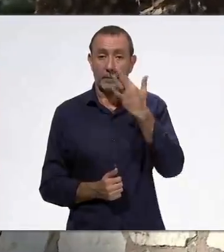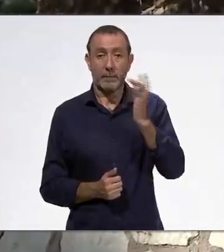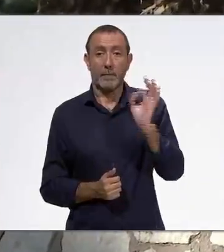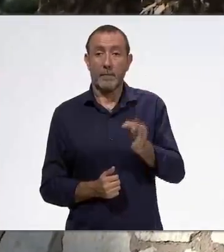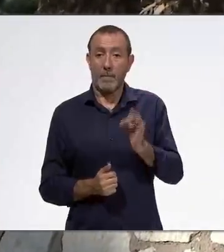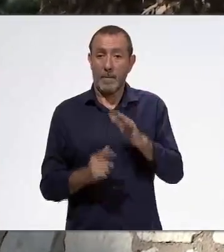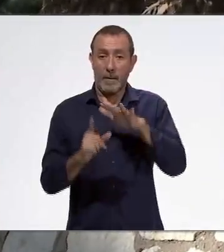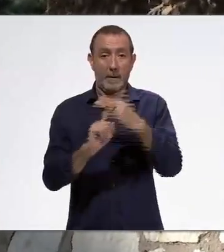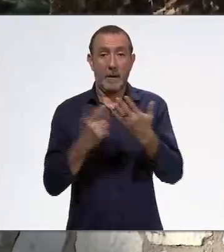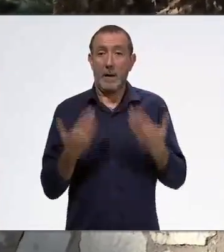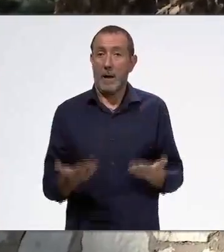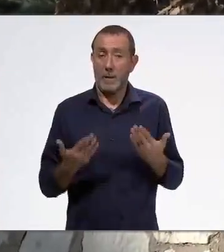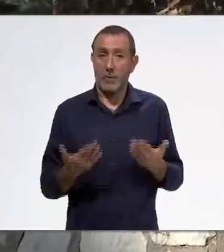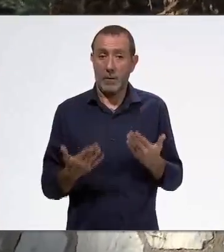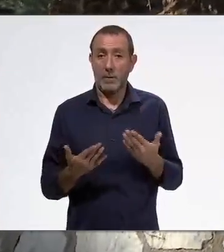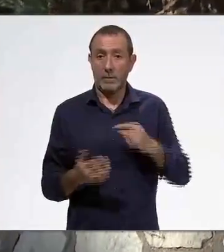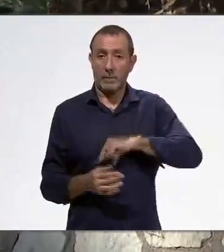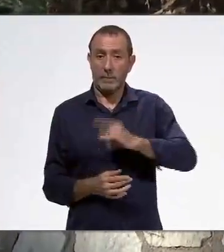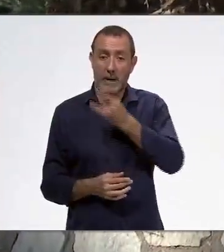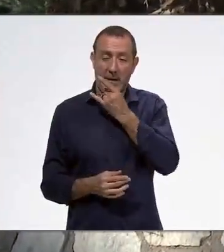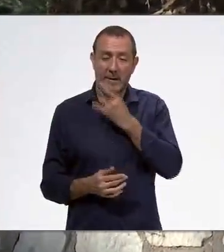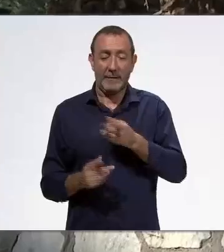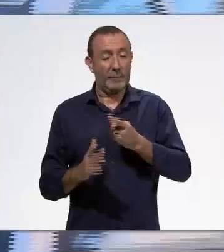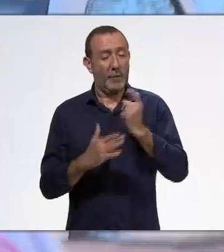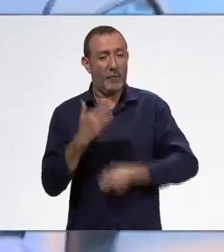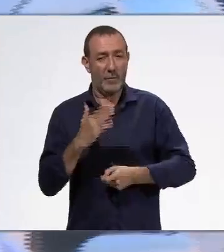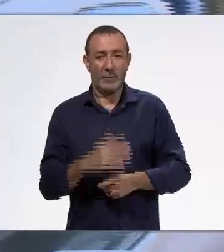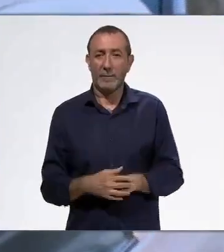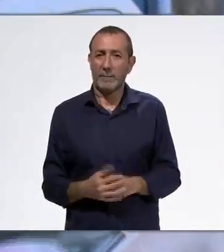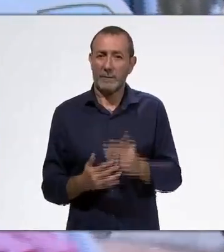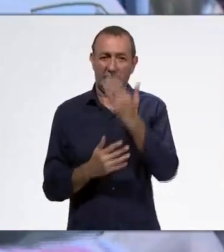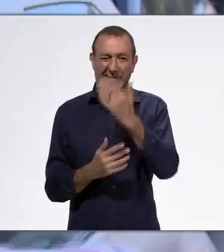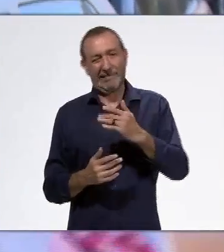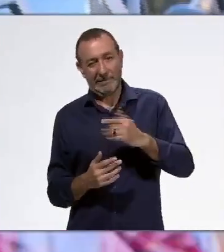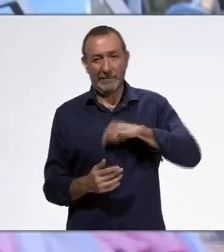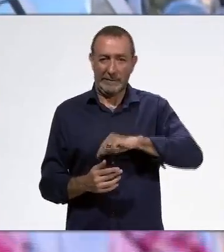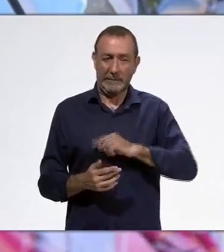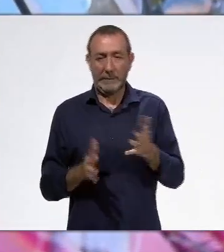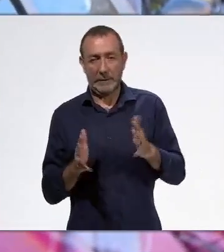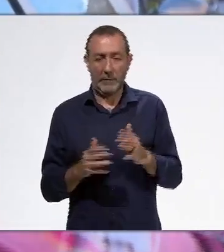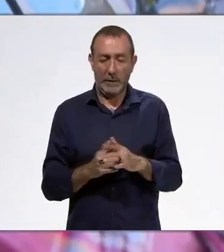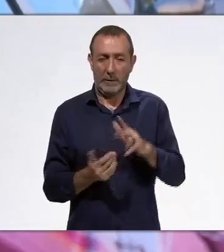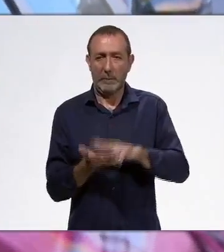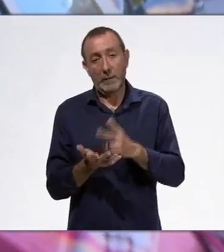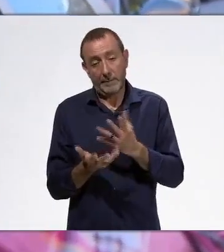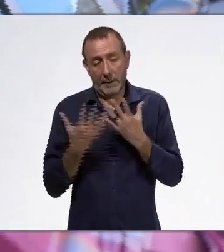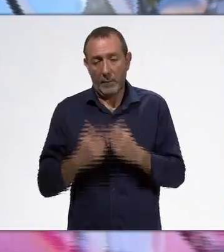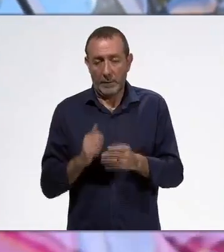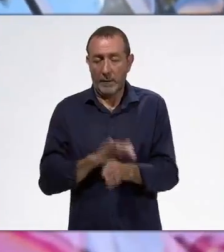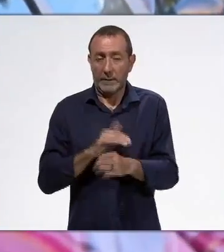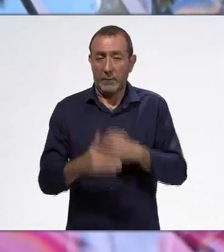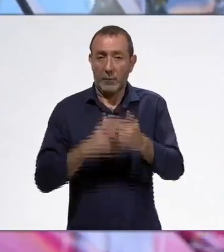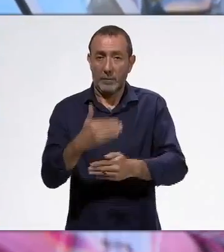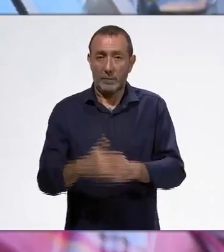con tal y como está muy mal muy duro pues regular pero vamos tirando